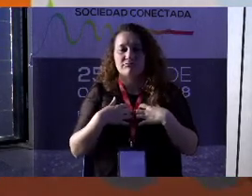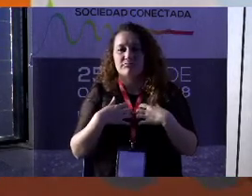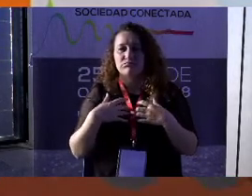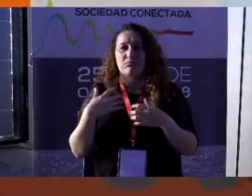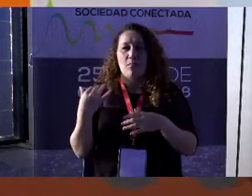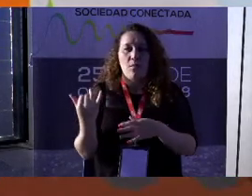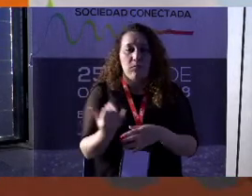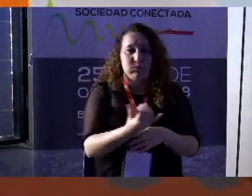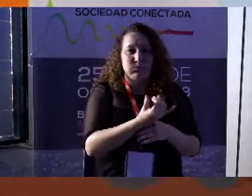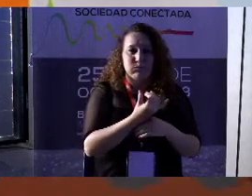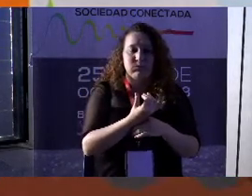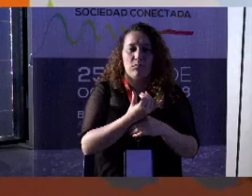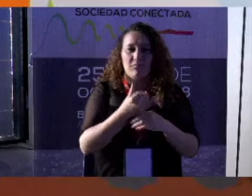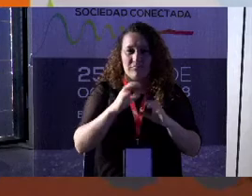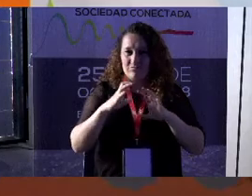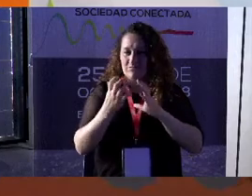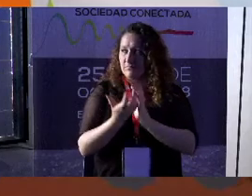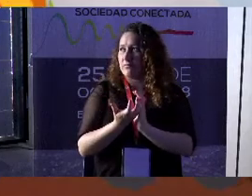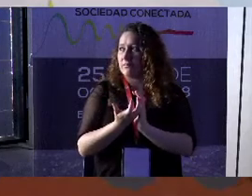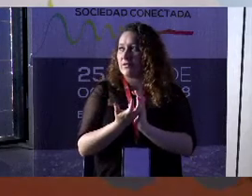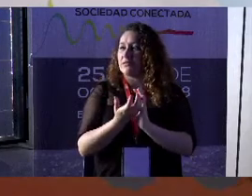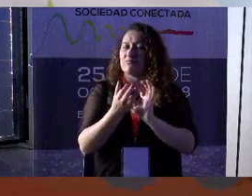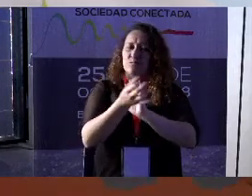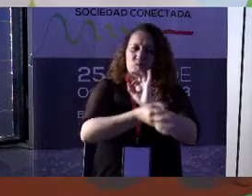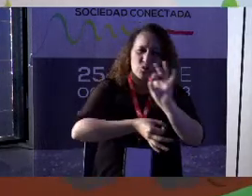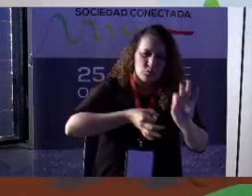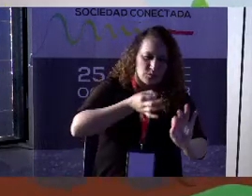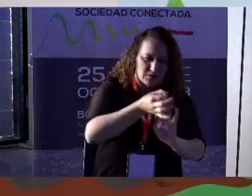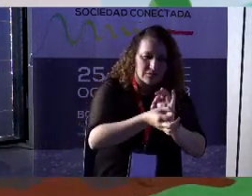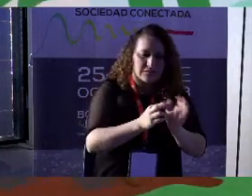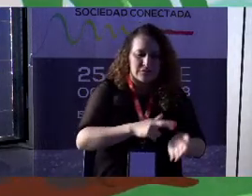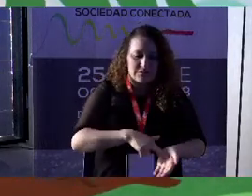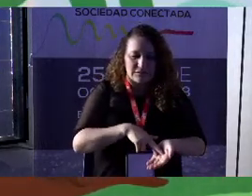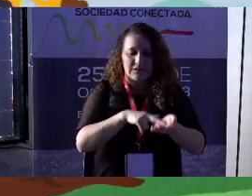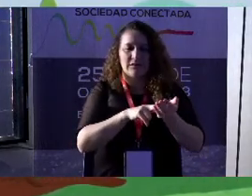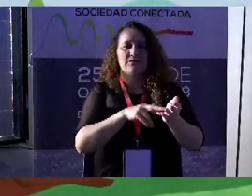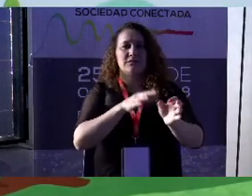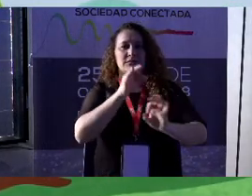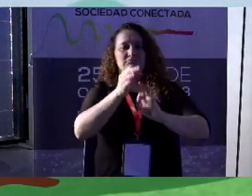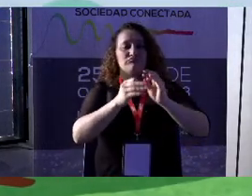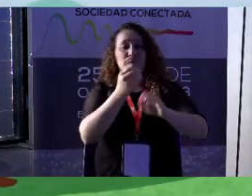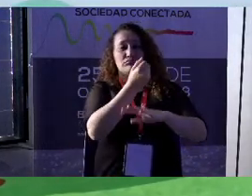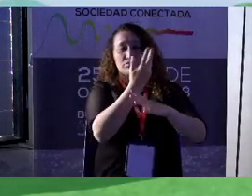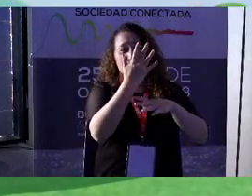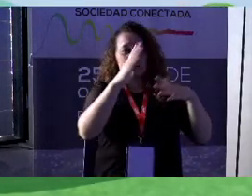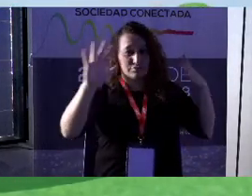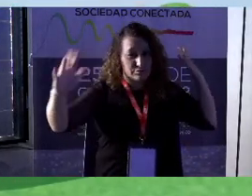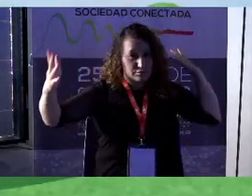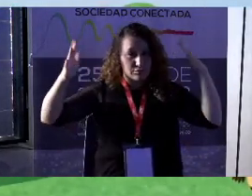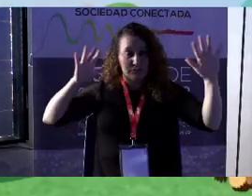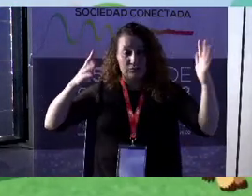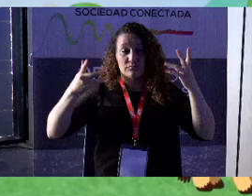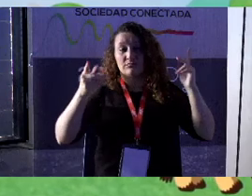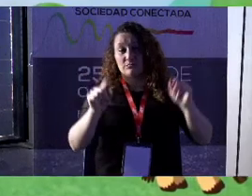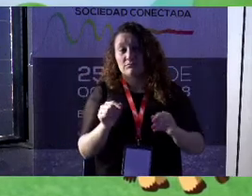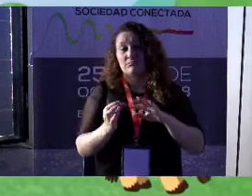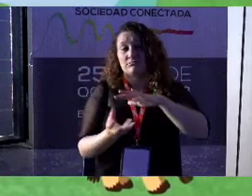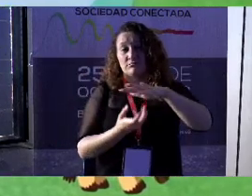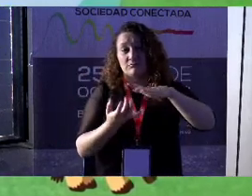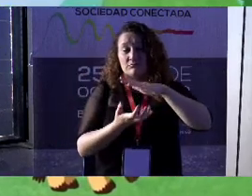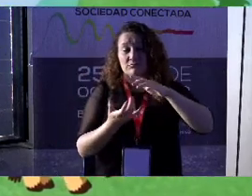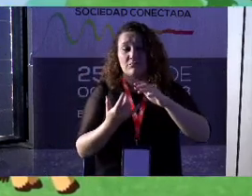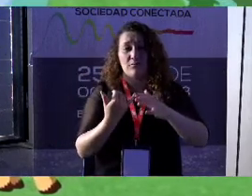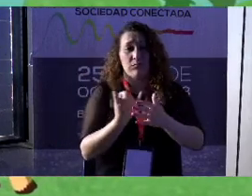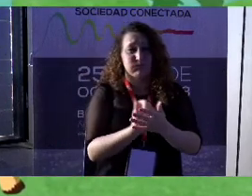terrestres proteger restablecer y promover el uso sostenible de los bosques y los ecosistemas terrestres luchar contra